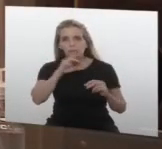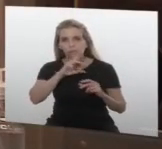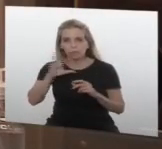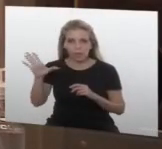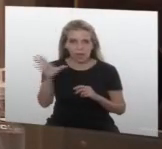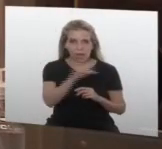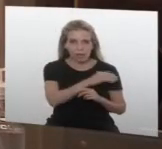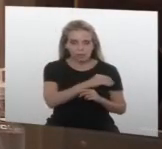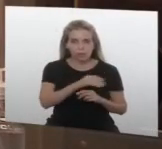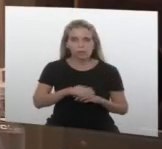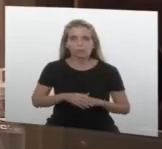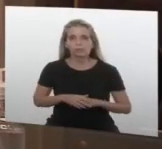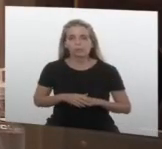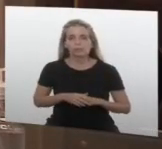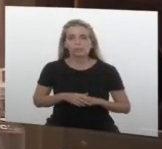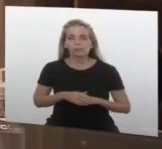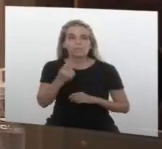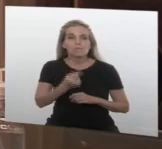mensaje es: